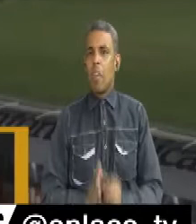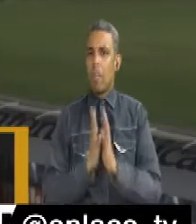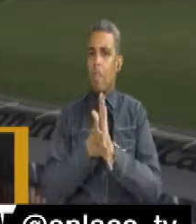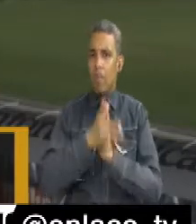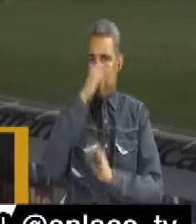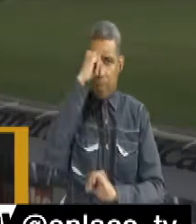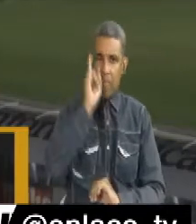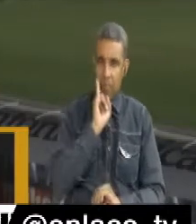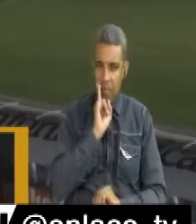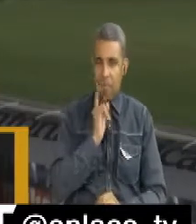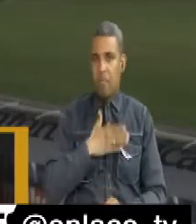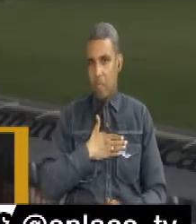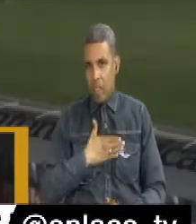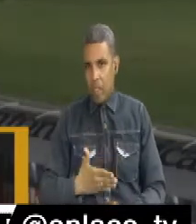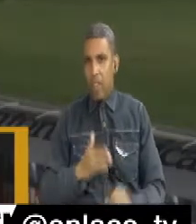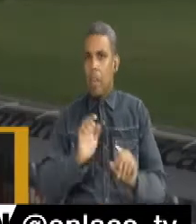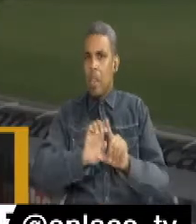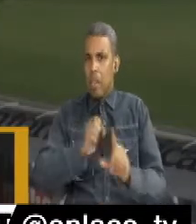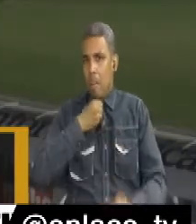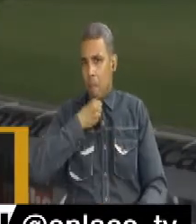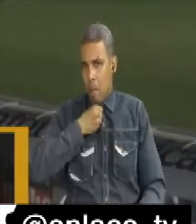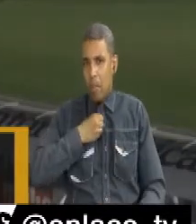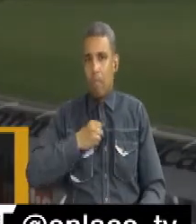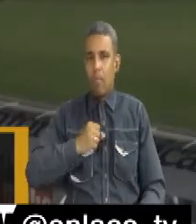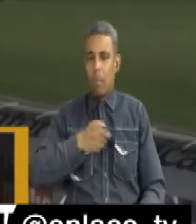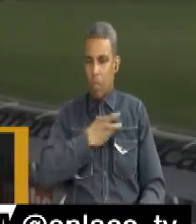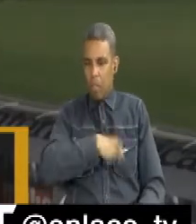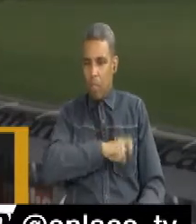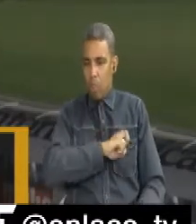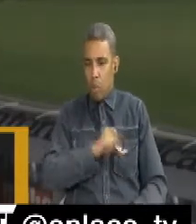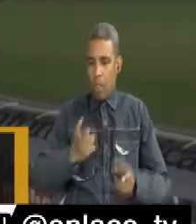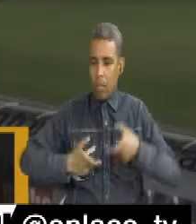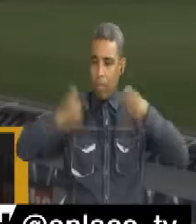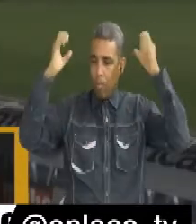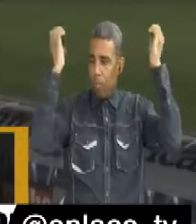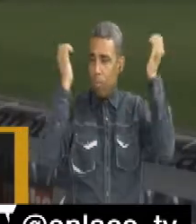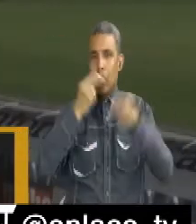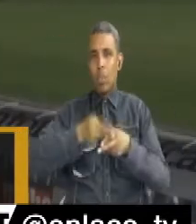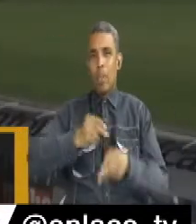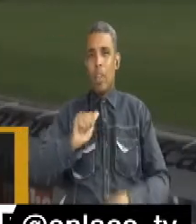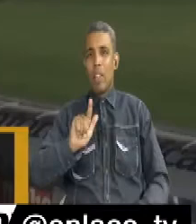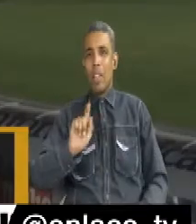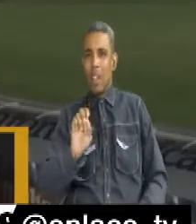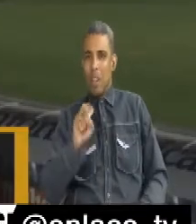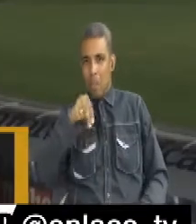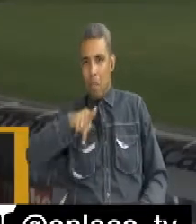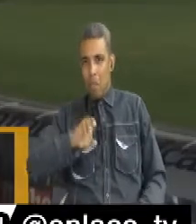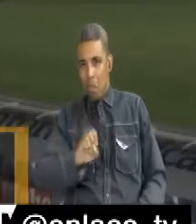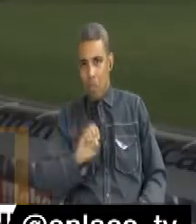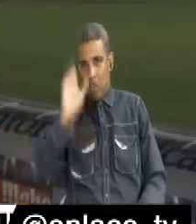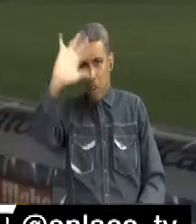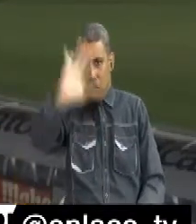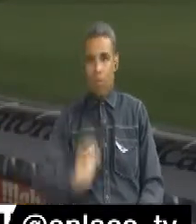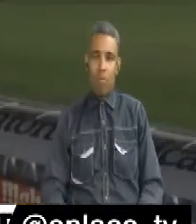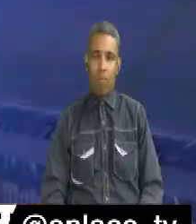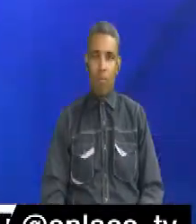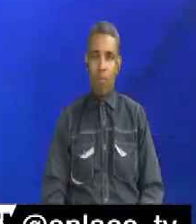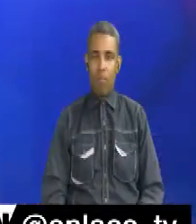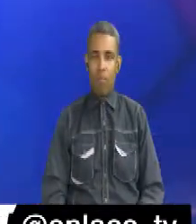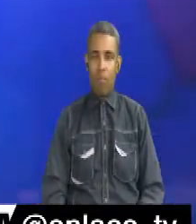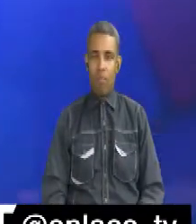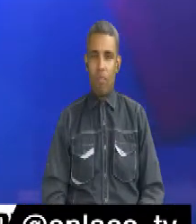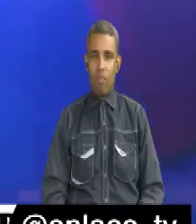Ariel Quiseno Mendoza para Enlace Noticias desde el estadio Alfonso Pérez en Getafe, Madrid, España. Chao, chao. Feliz noche para